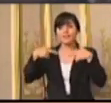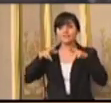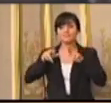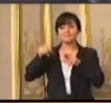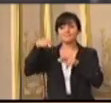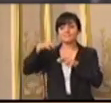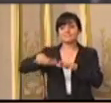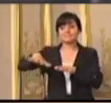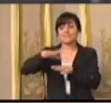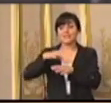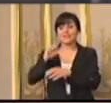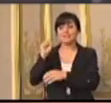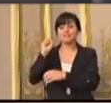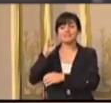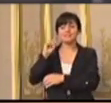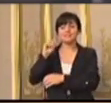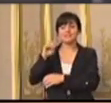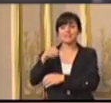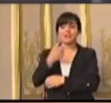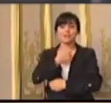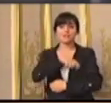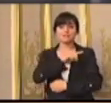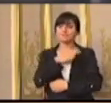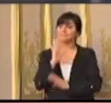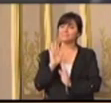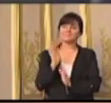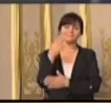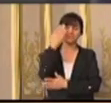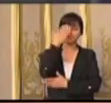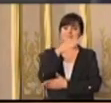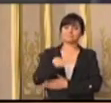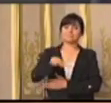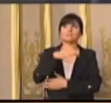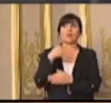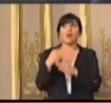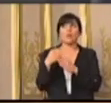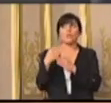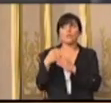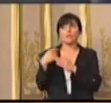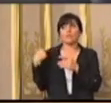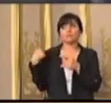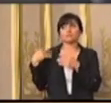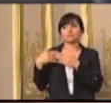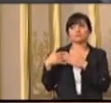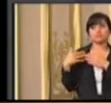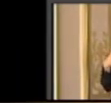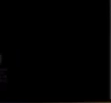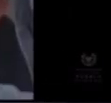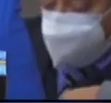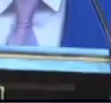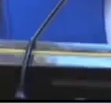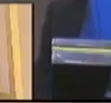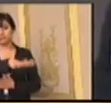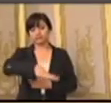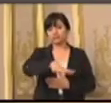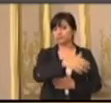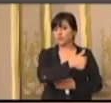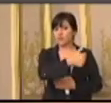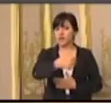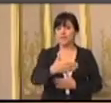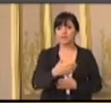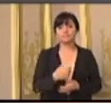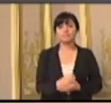de salud sabemos que son tiempos difíciles donde las diferencias ideológicas se quedan atrás perla